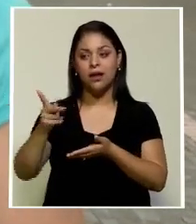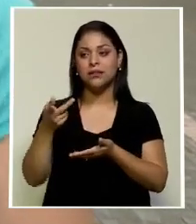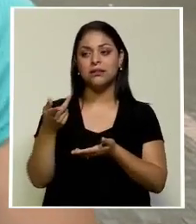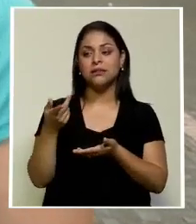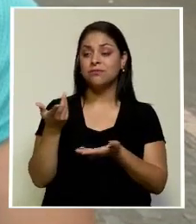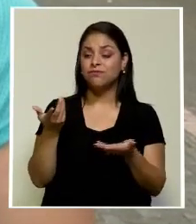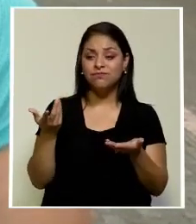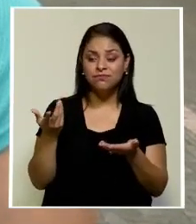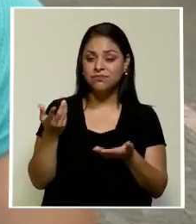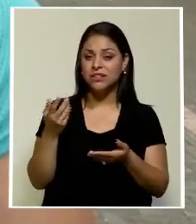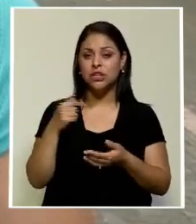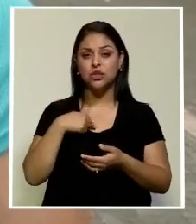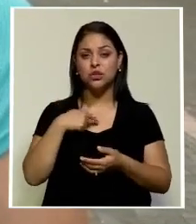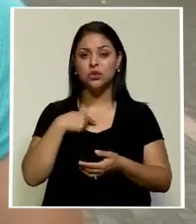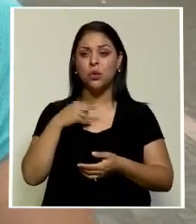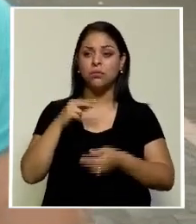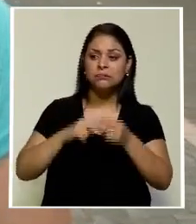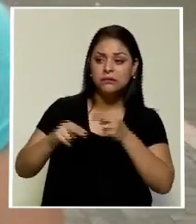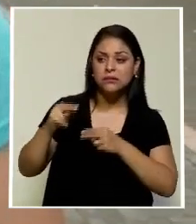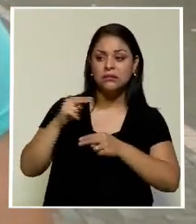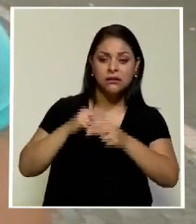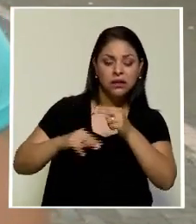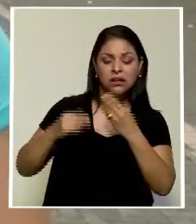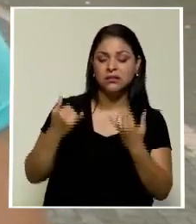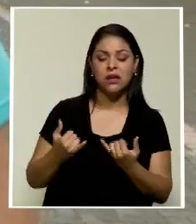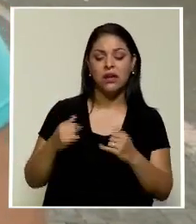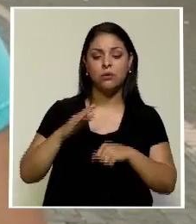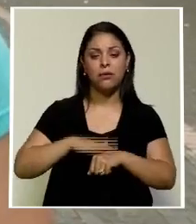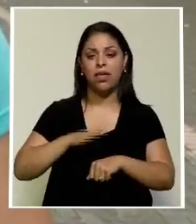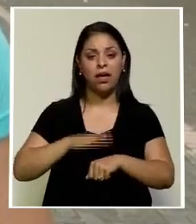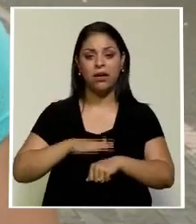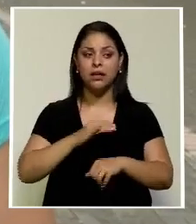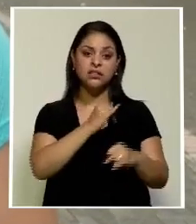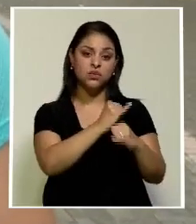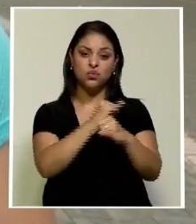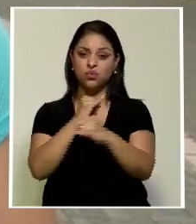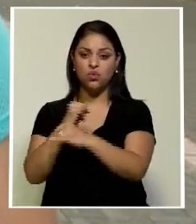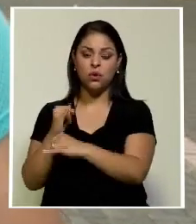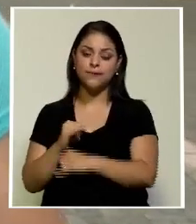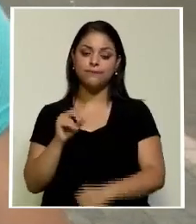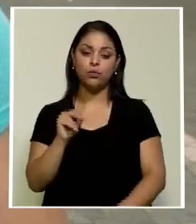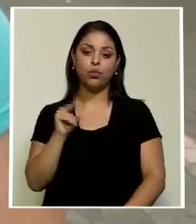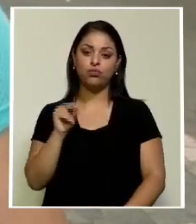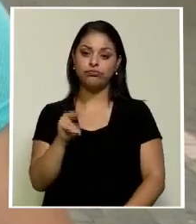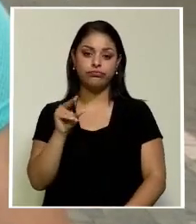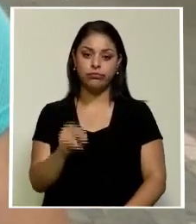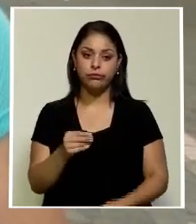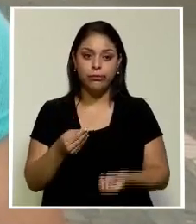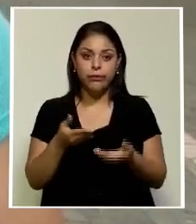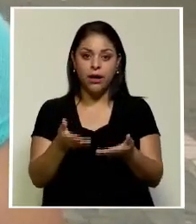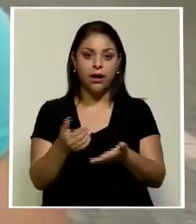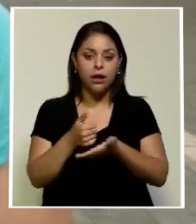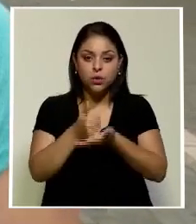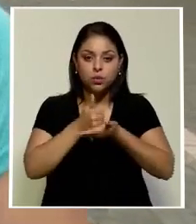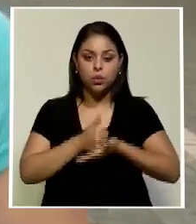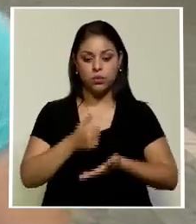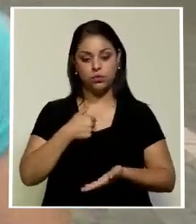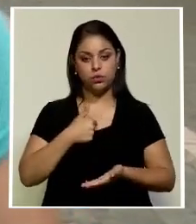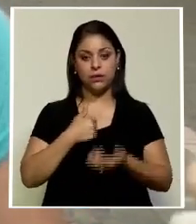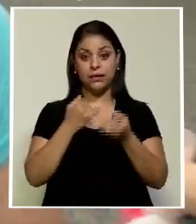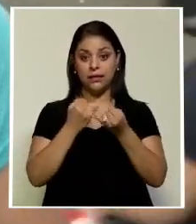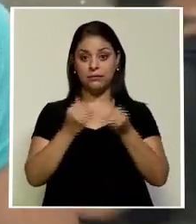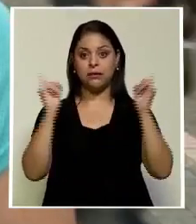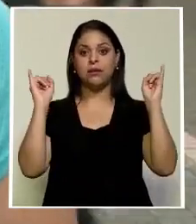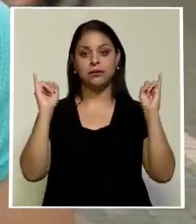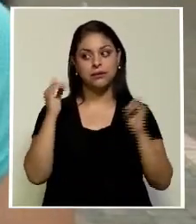no me dejan hacer otro. O sea, las instituciones no le facilitan mucho, digamos, a uno como independiente viendo